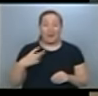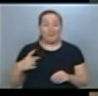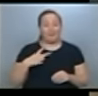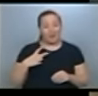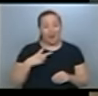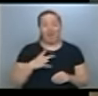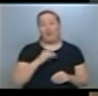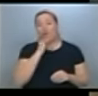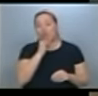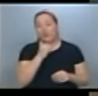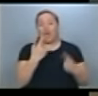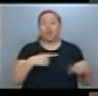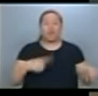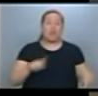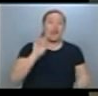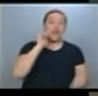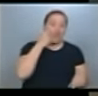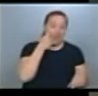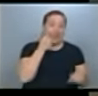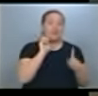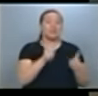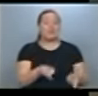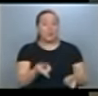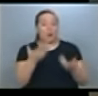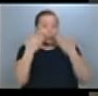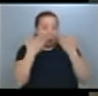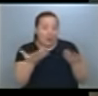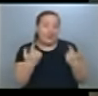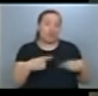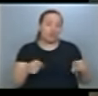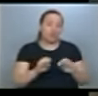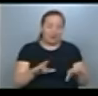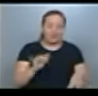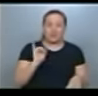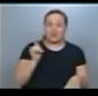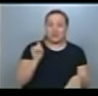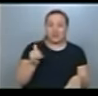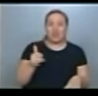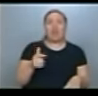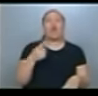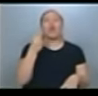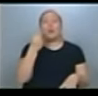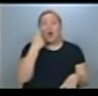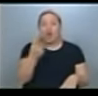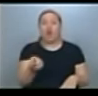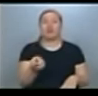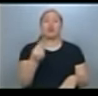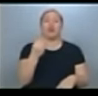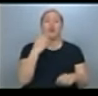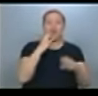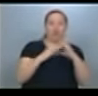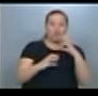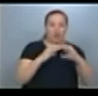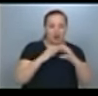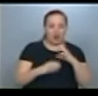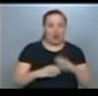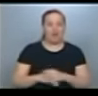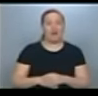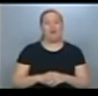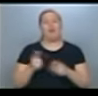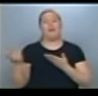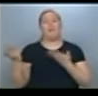a contar las buenas y te van a mostrar las malas. Sí, sí, y... que se conocieron vía mensajito de texto, de por chat. Él le invitó